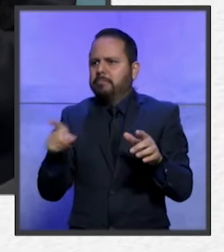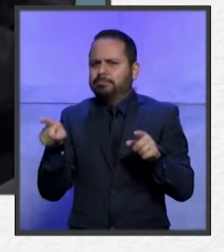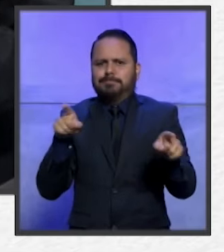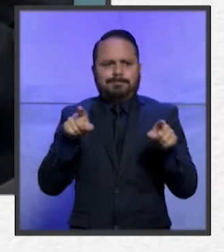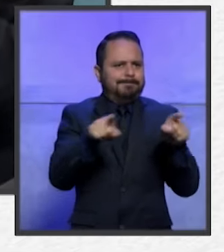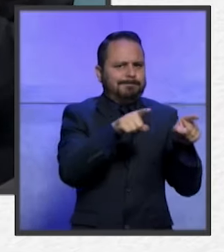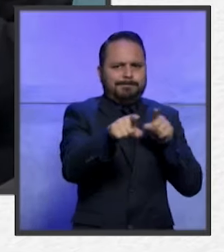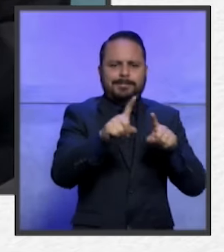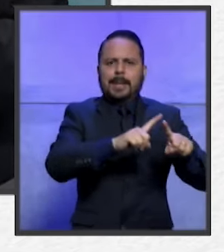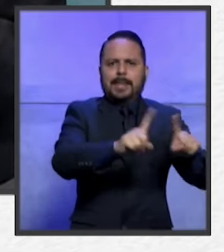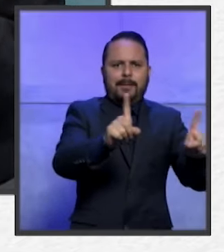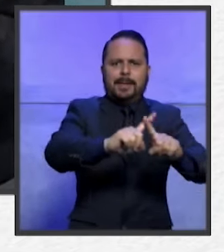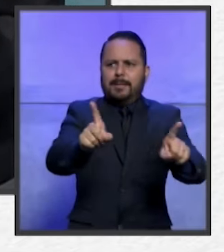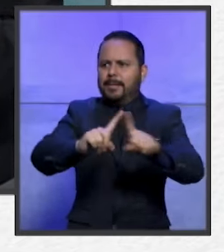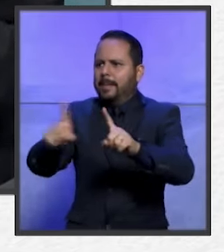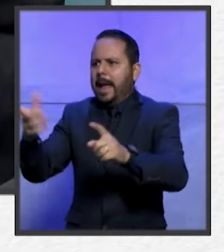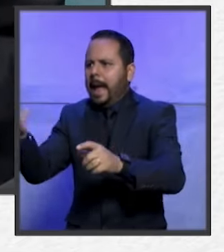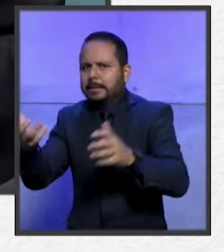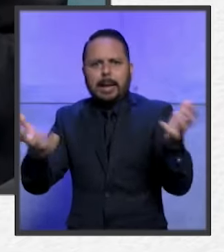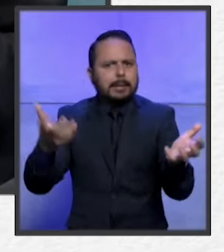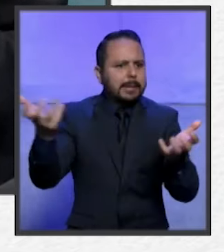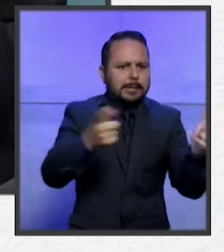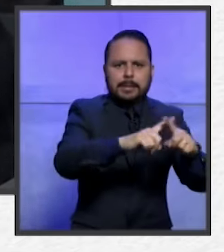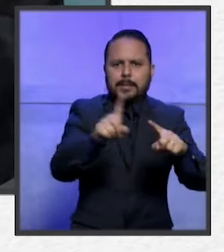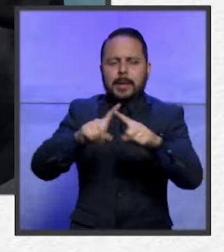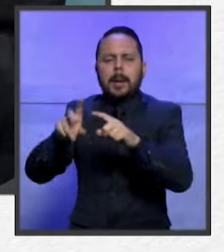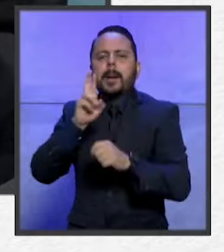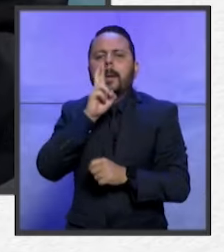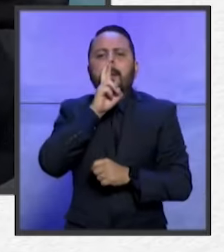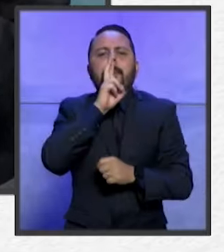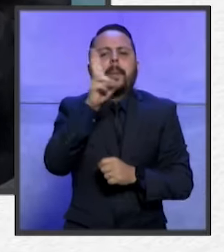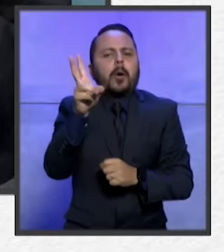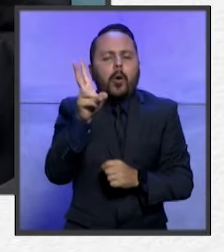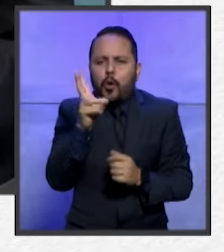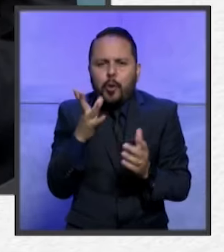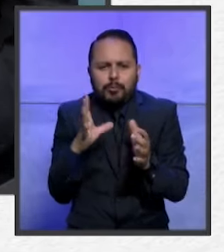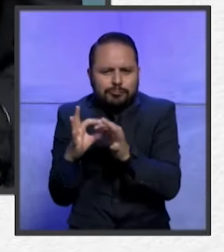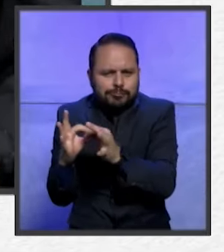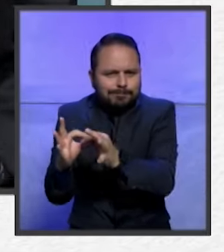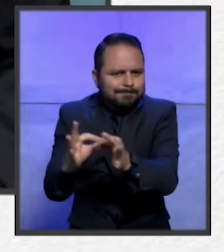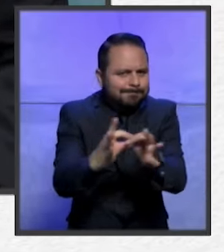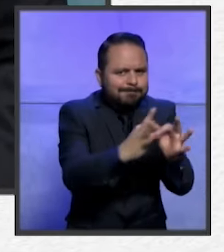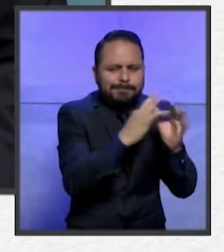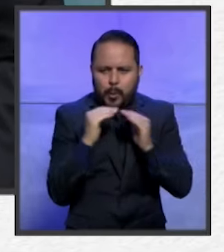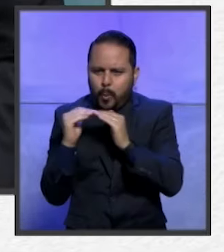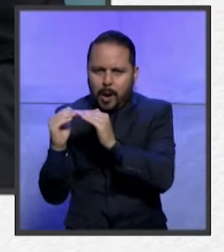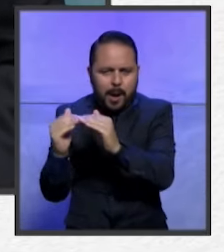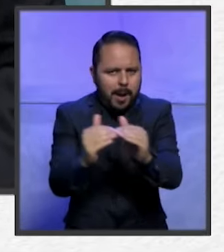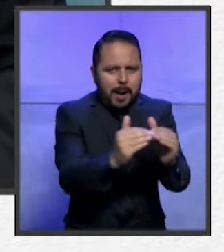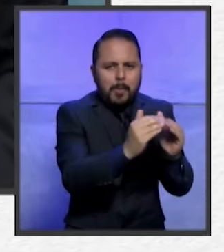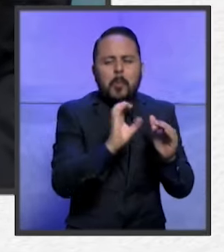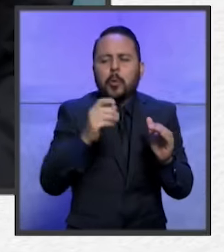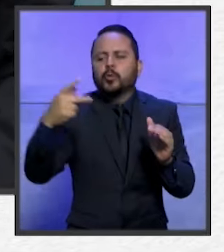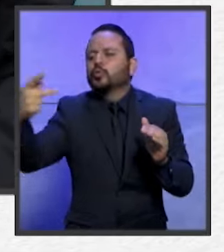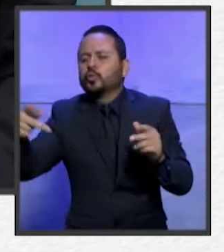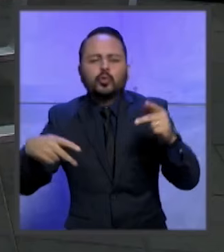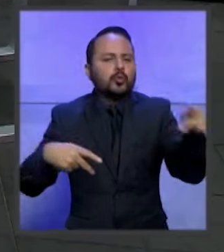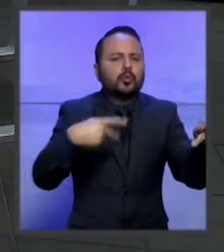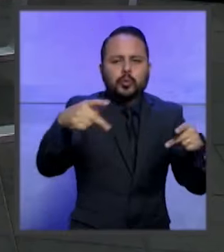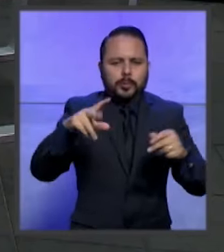pueden realizar eh distintas prácticas y lo mejor es efectivamente más